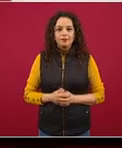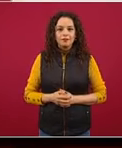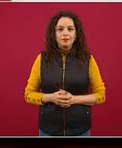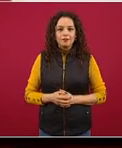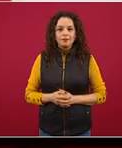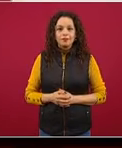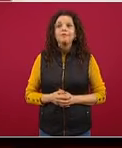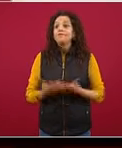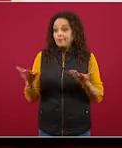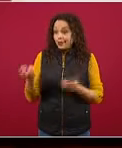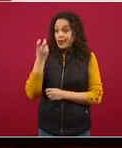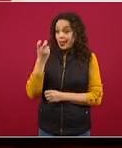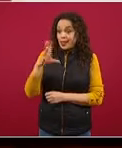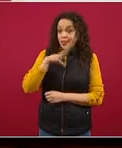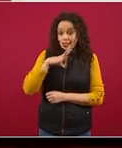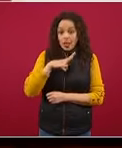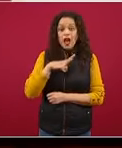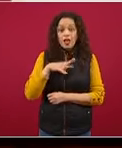tenemos nuestros sistemas de información,